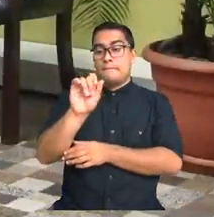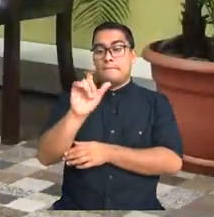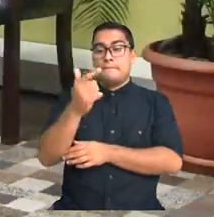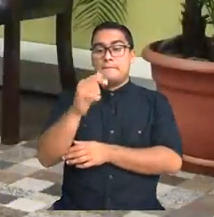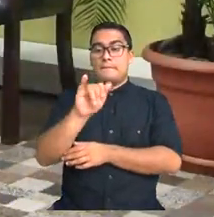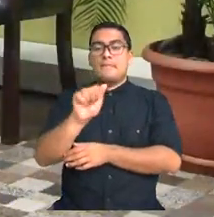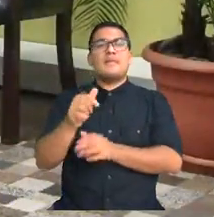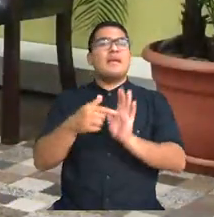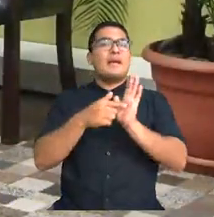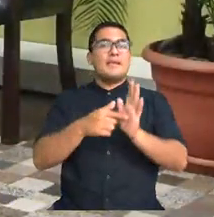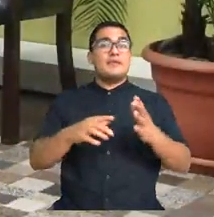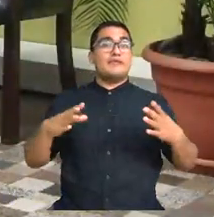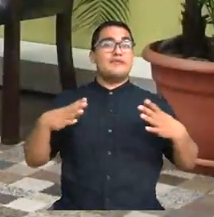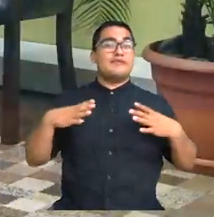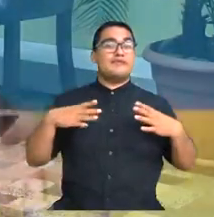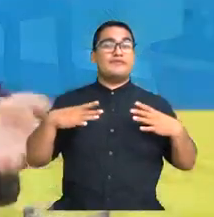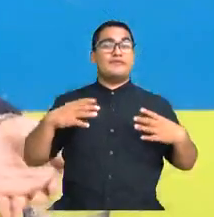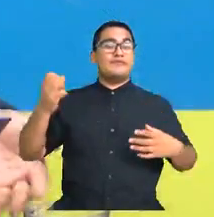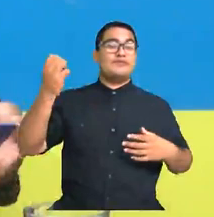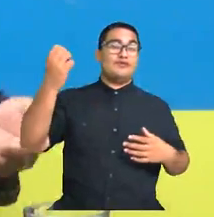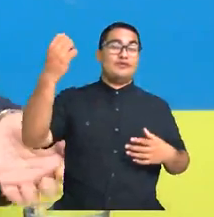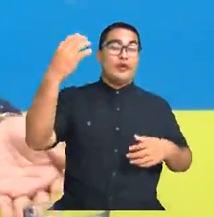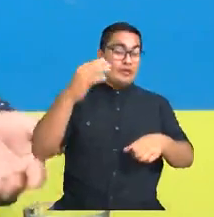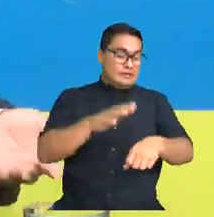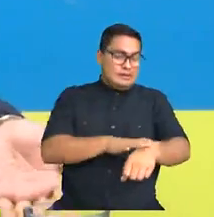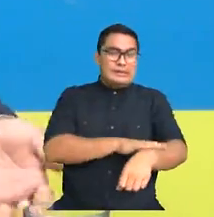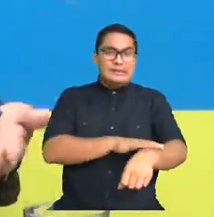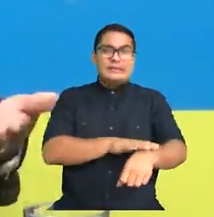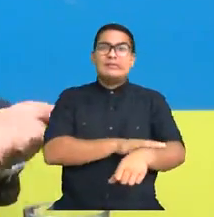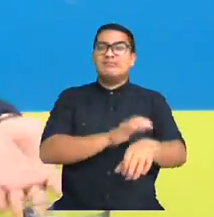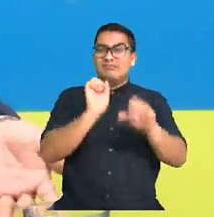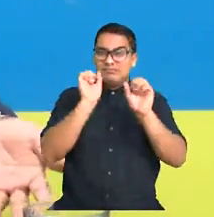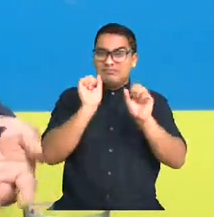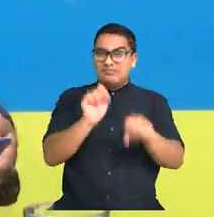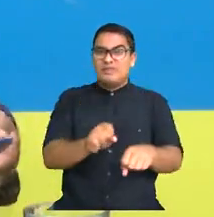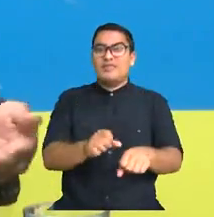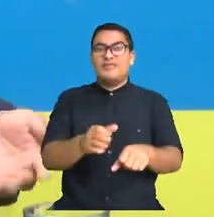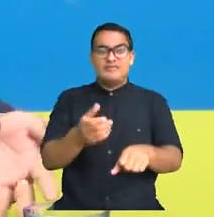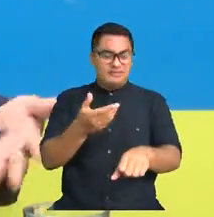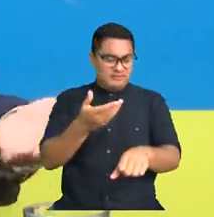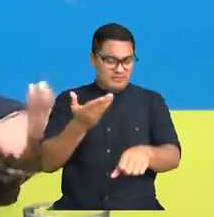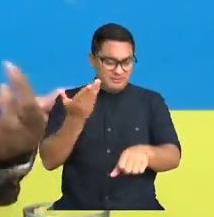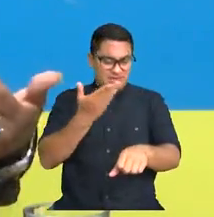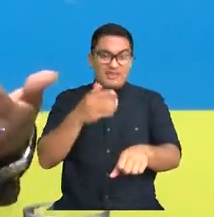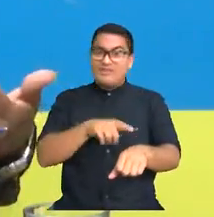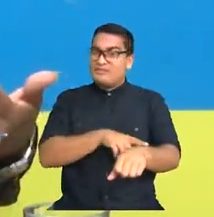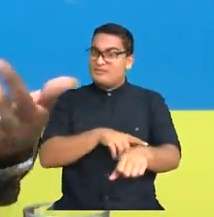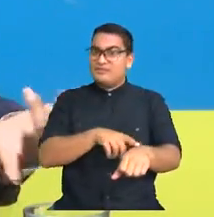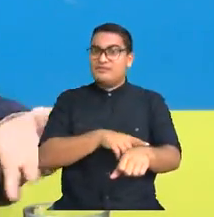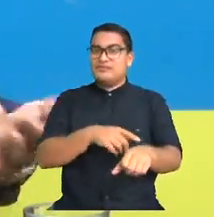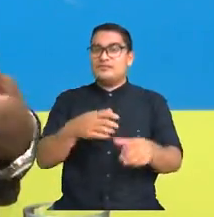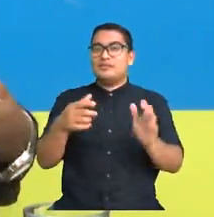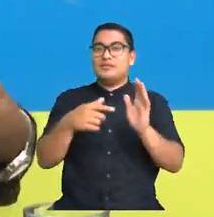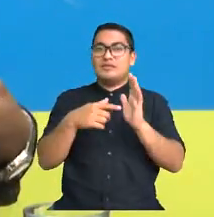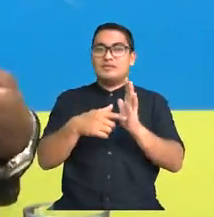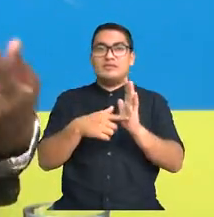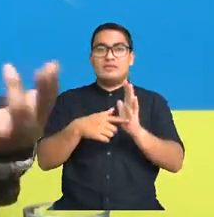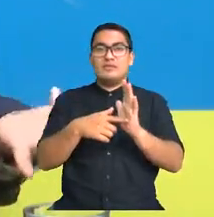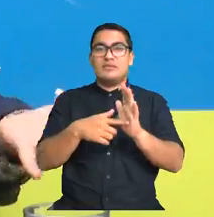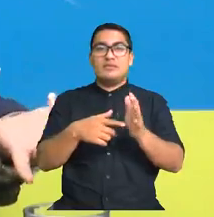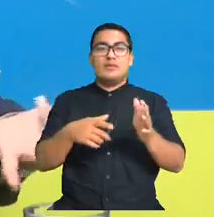ya que en esta temporada del año es cuando la piel está más expuesta, sometida a los rayos del sol, al cloro de